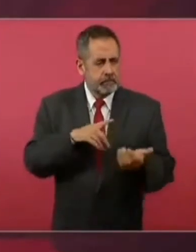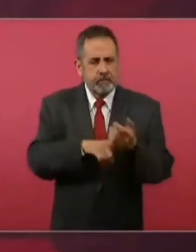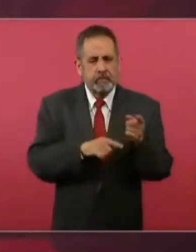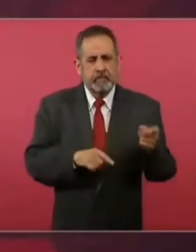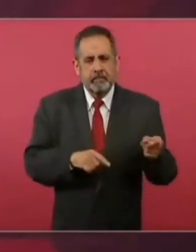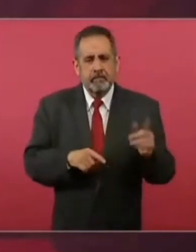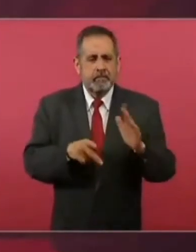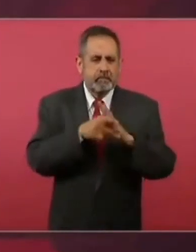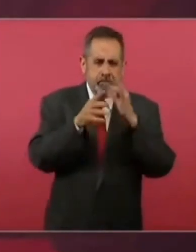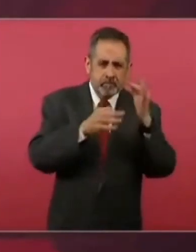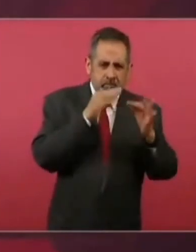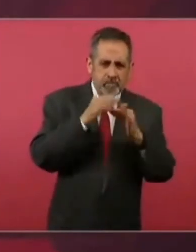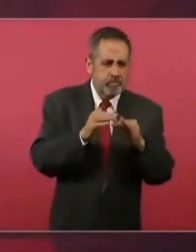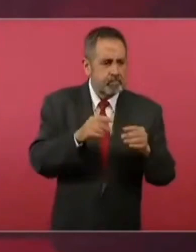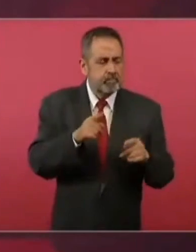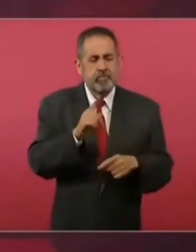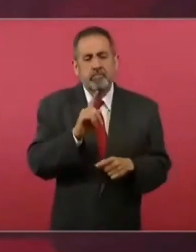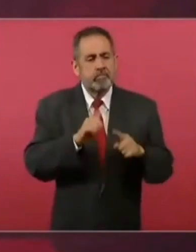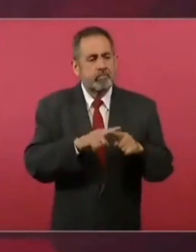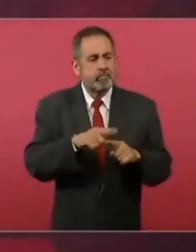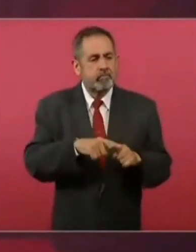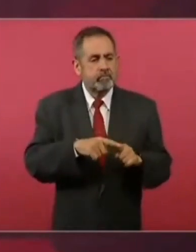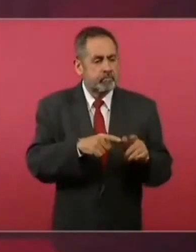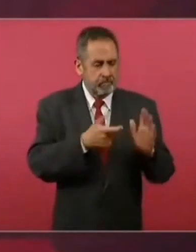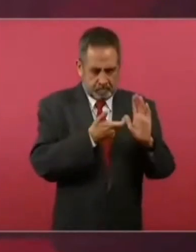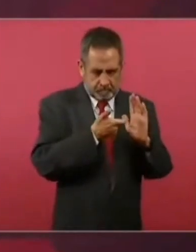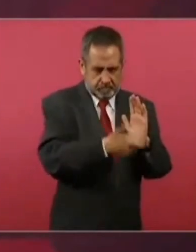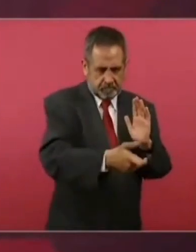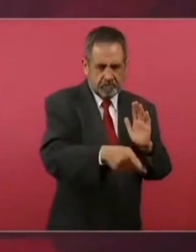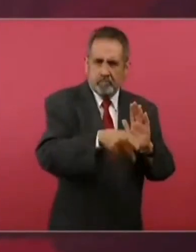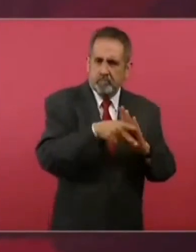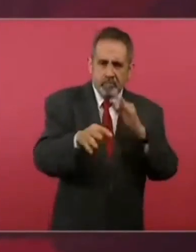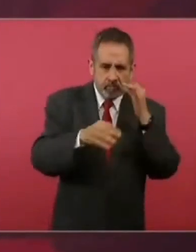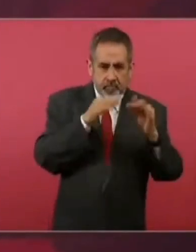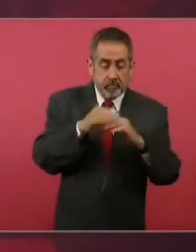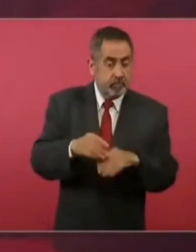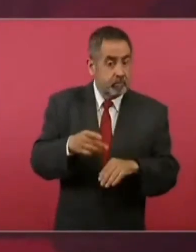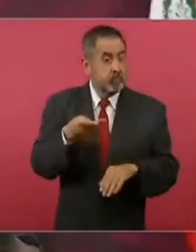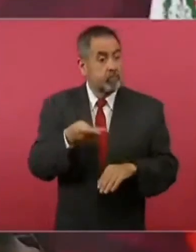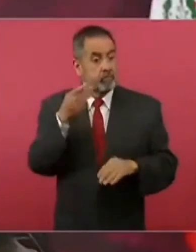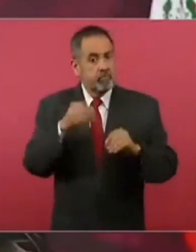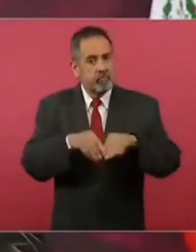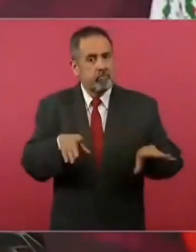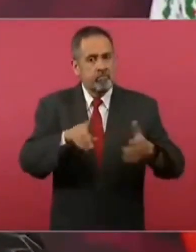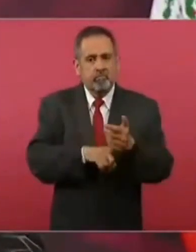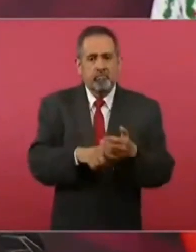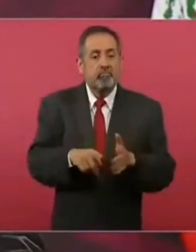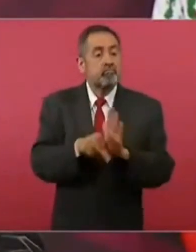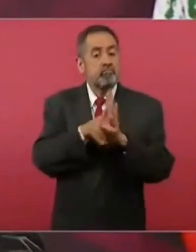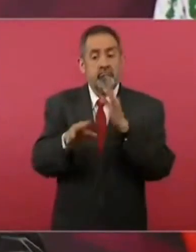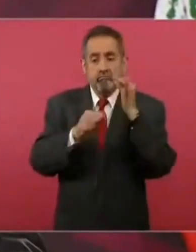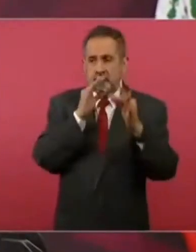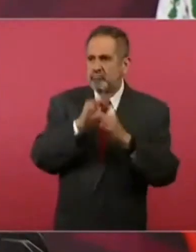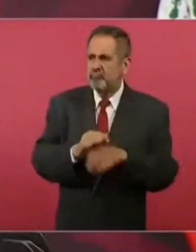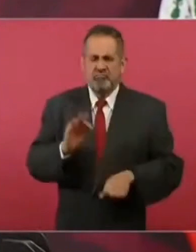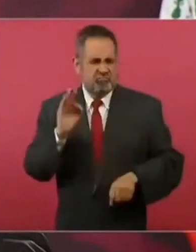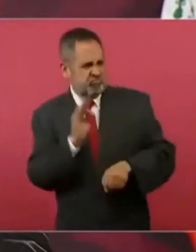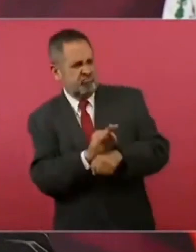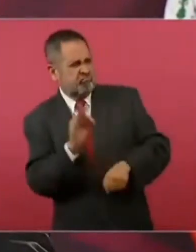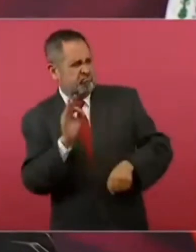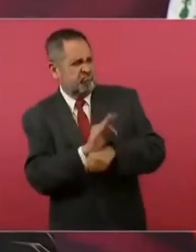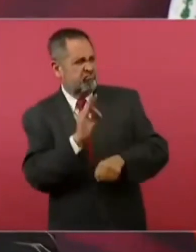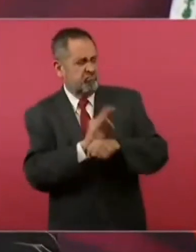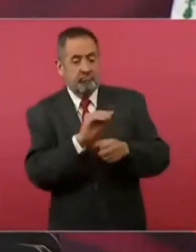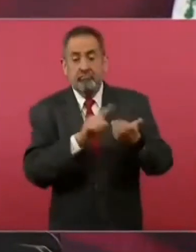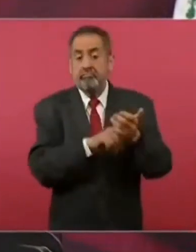Habían periódicos subvencionados, un periódico muy influyente que sostuvo la dictadura